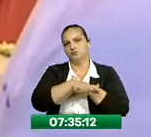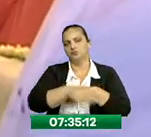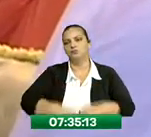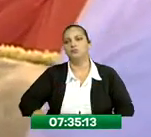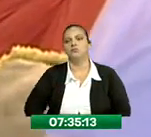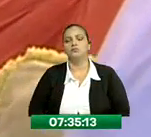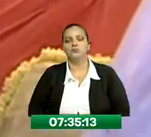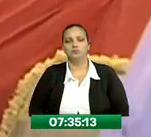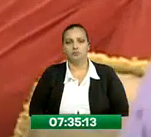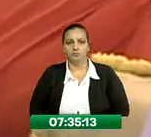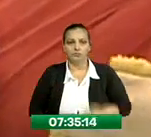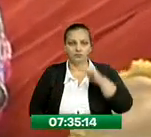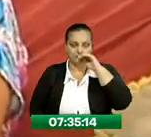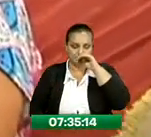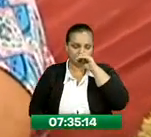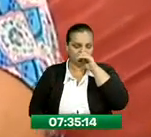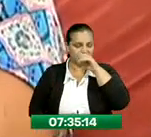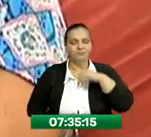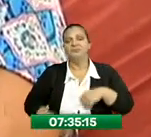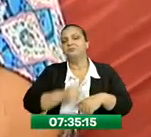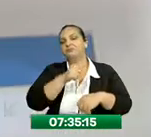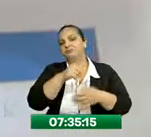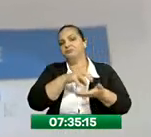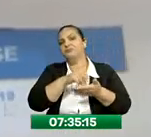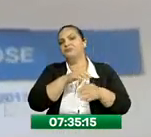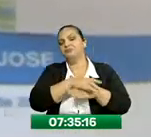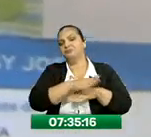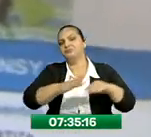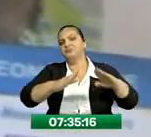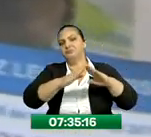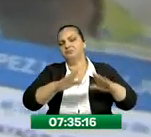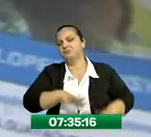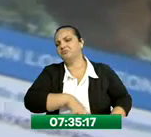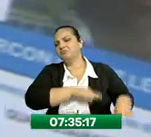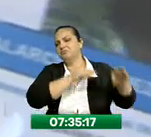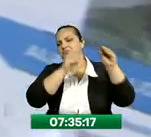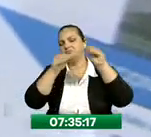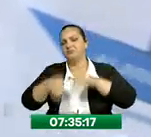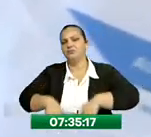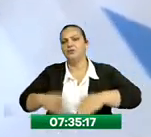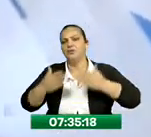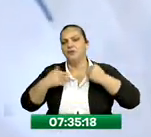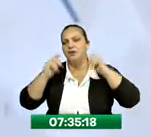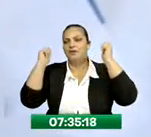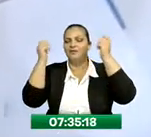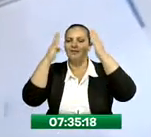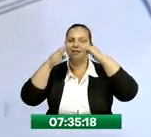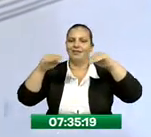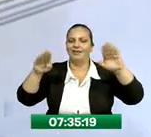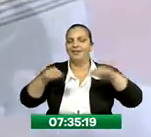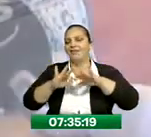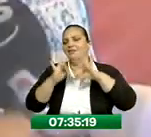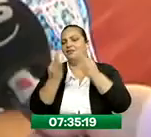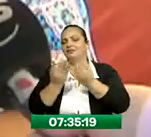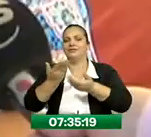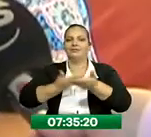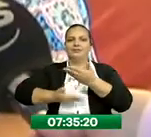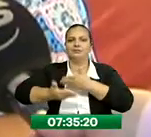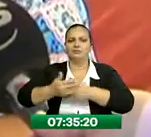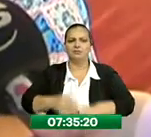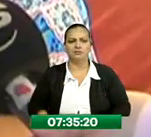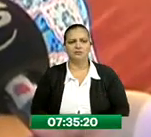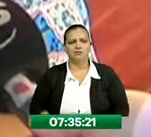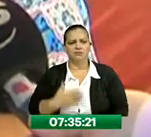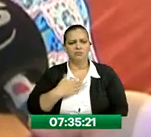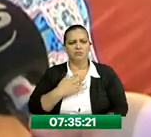fiestas de Navidad y fin de año y se encontró con esta desagradable noticia que su hijo ha desaparecido. Dicen que lo